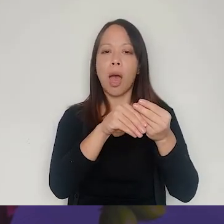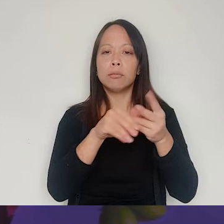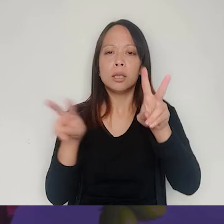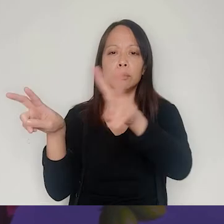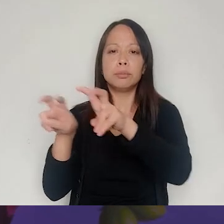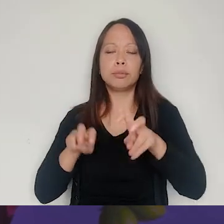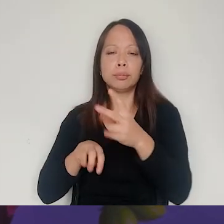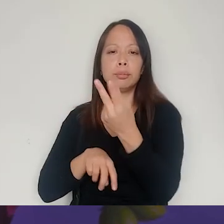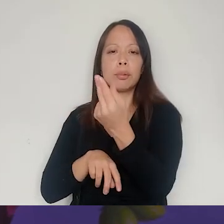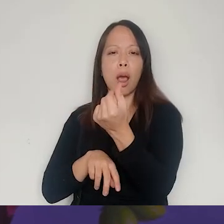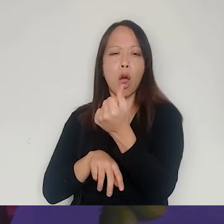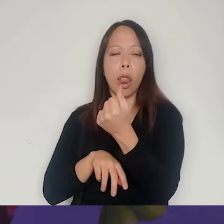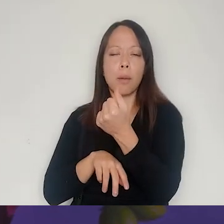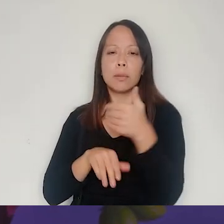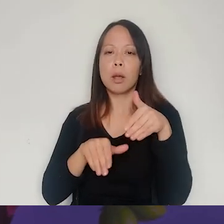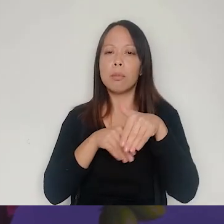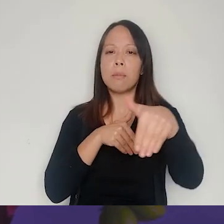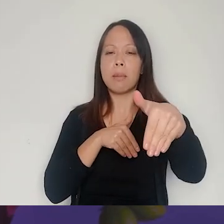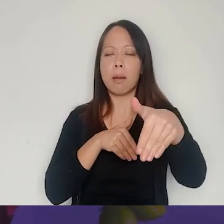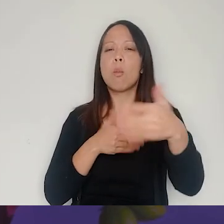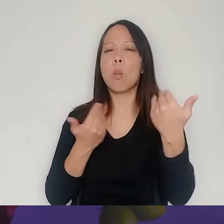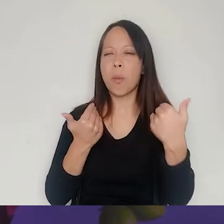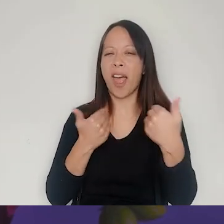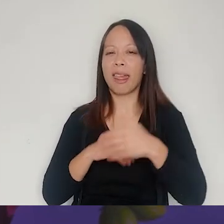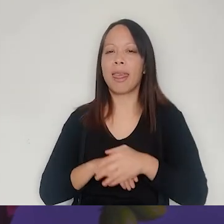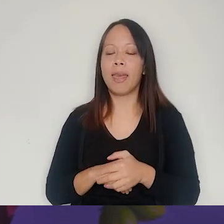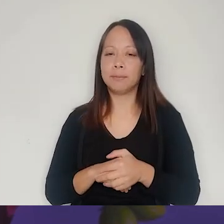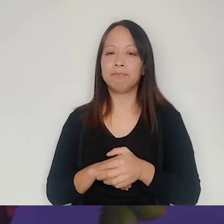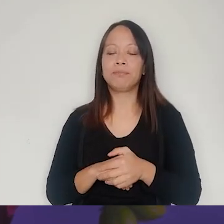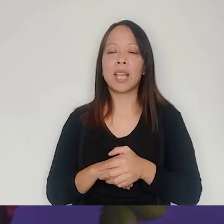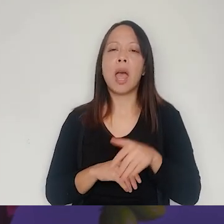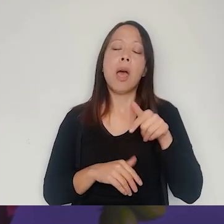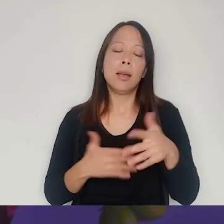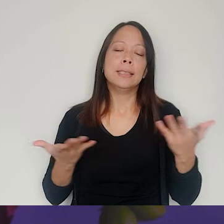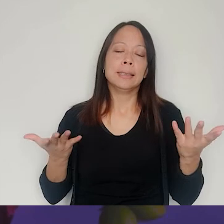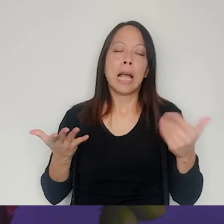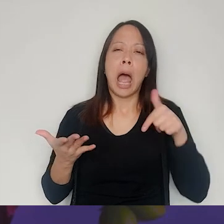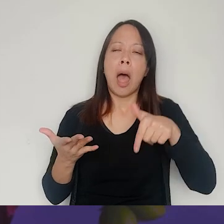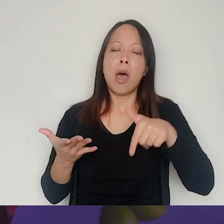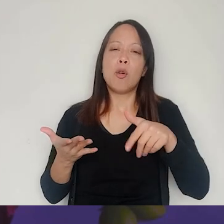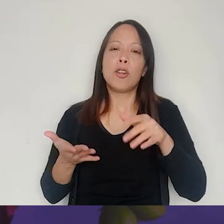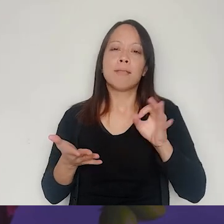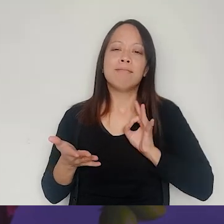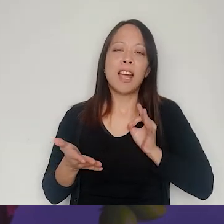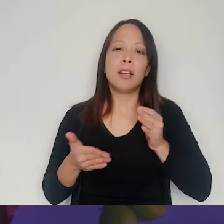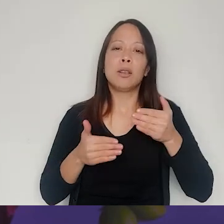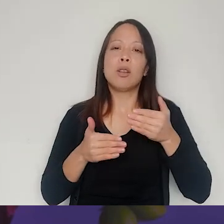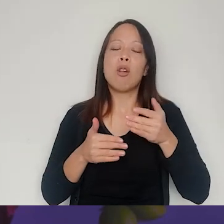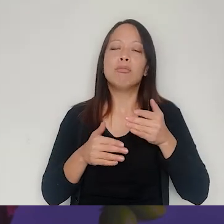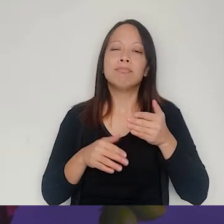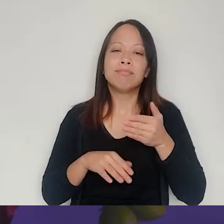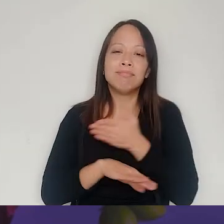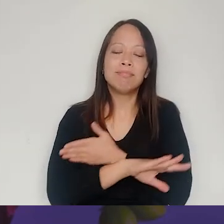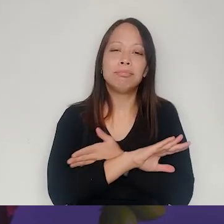sin diagnóstico puedan a futuro obtenerlo. Aunque desafortunadamente, como ya sabéis, según los años van pasando, la enfermedad